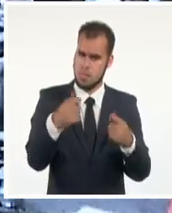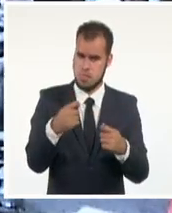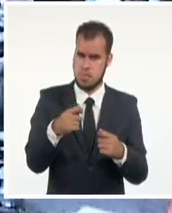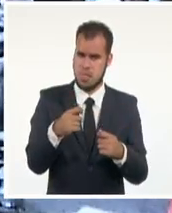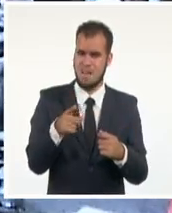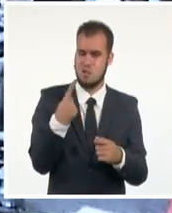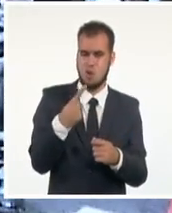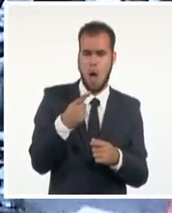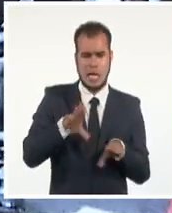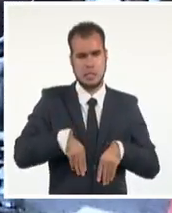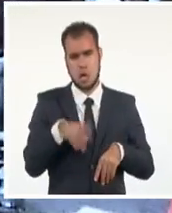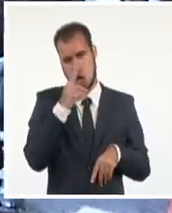hiciera suya una campaña mediática para desatar un clima de ingobernabilidad en el país y apostara incluso por la